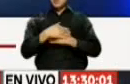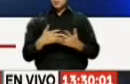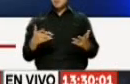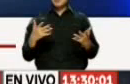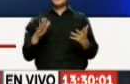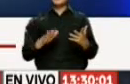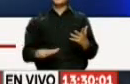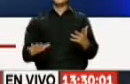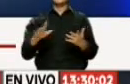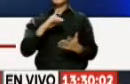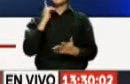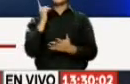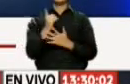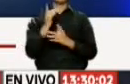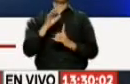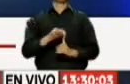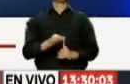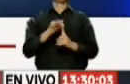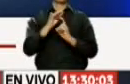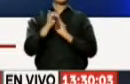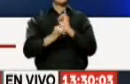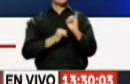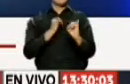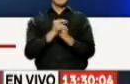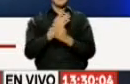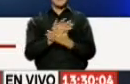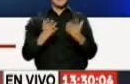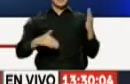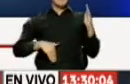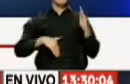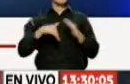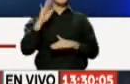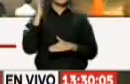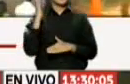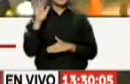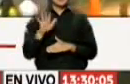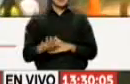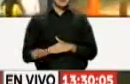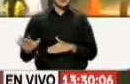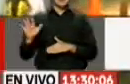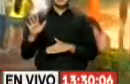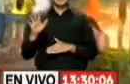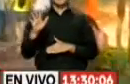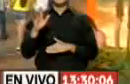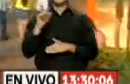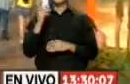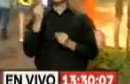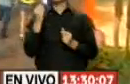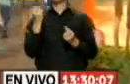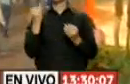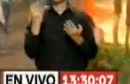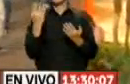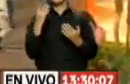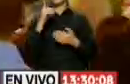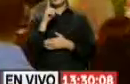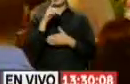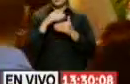un ícono nacional e internacional, pero sobre todo local. Los valores de los juegos oscilan